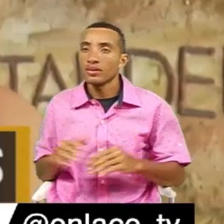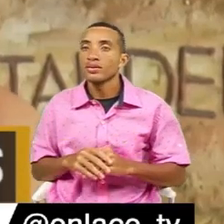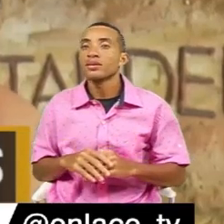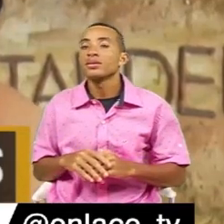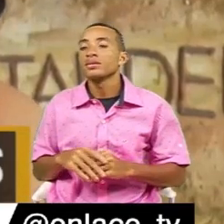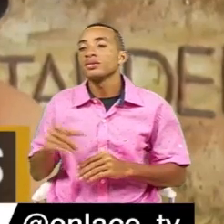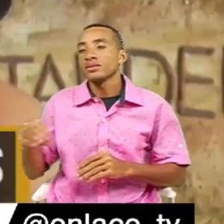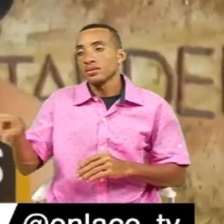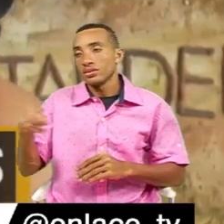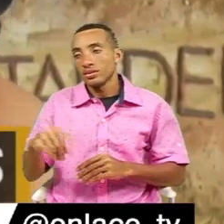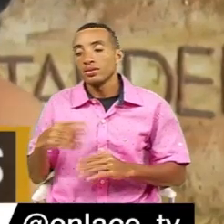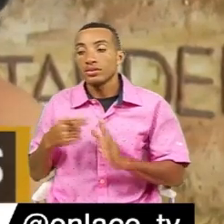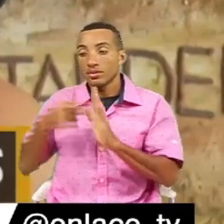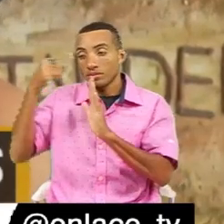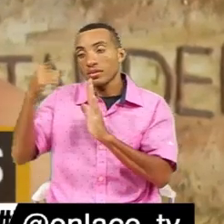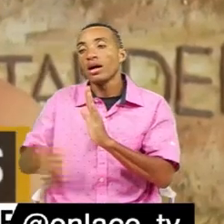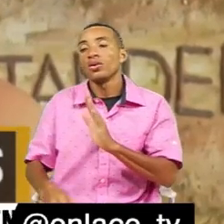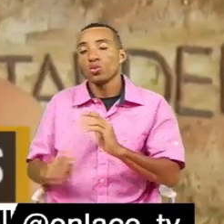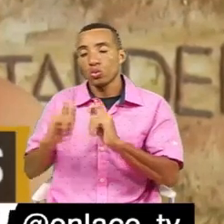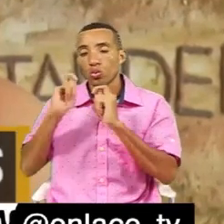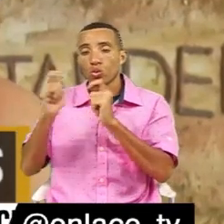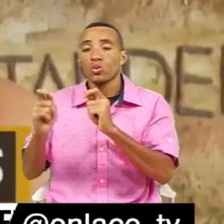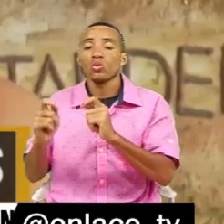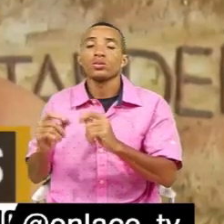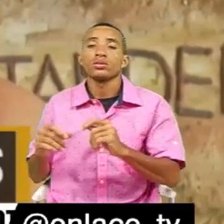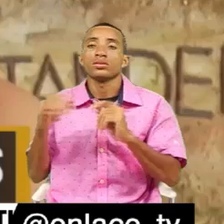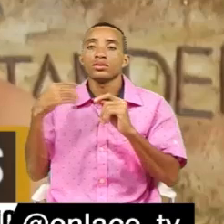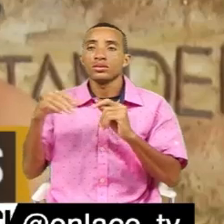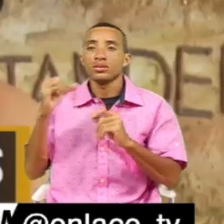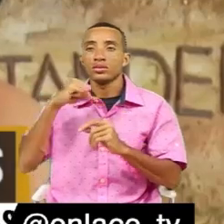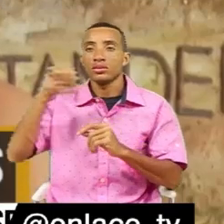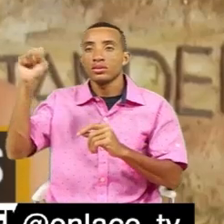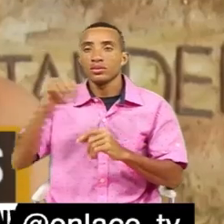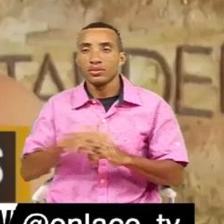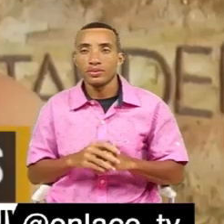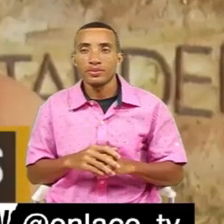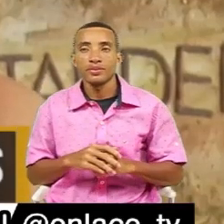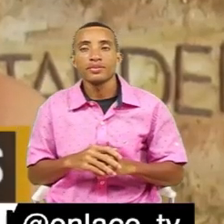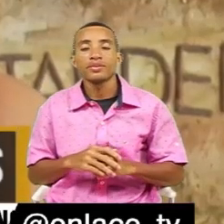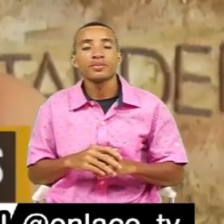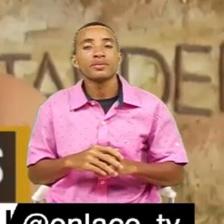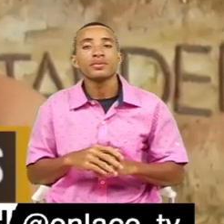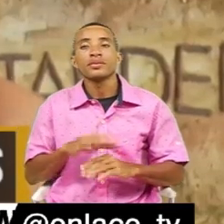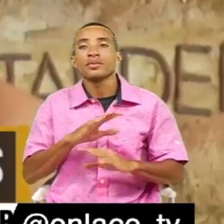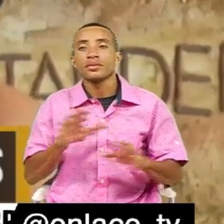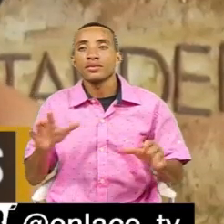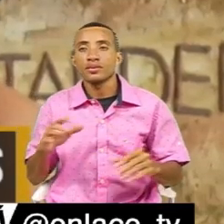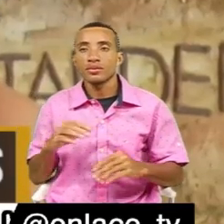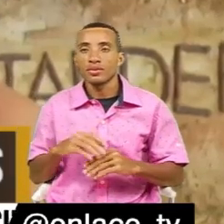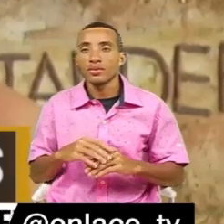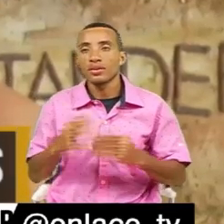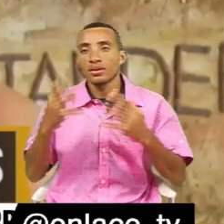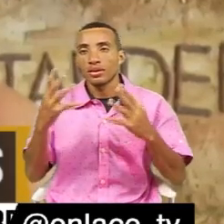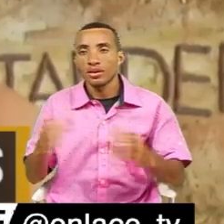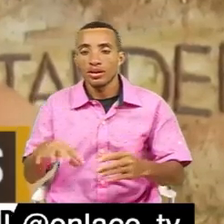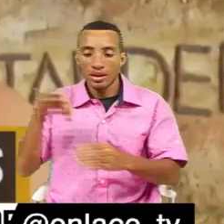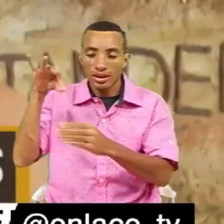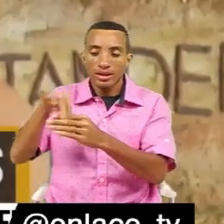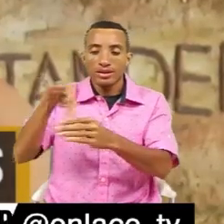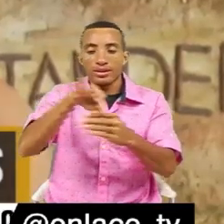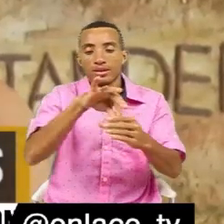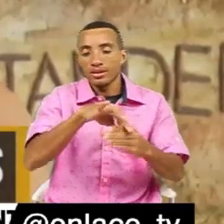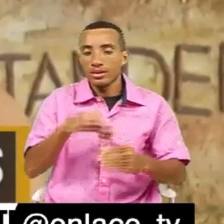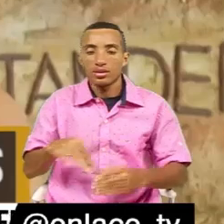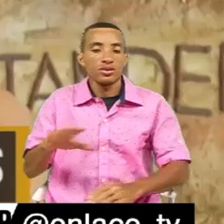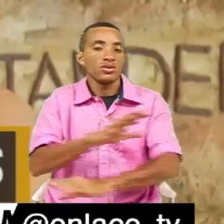nuestro favor. ¿Qué buscaba ese fallo? ¿Dejar sin piso jurídico la elección de su esposo? Buscaba la nulidad de las elecciones, con una